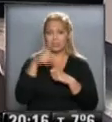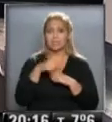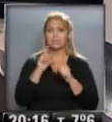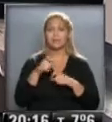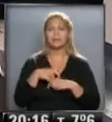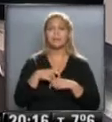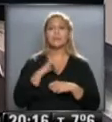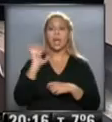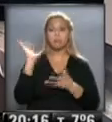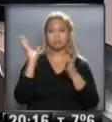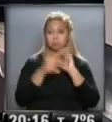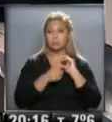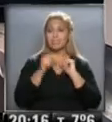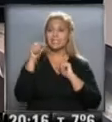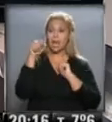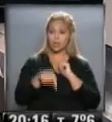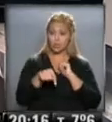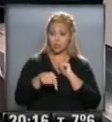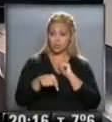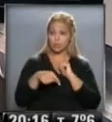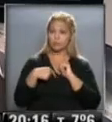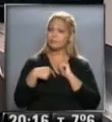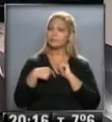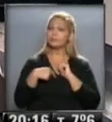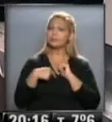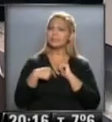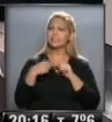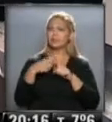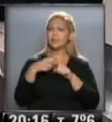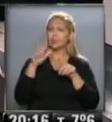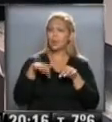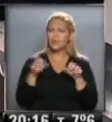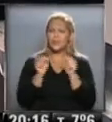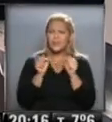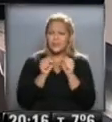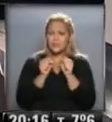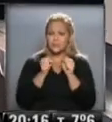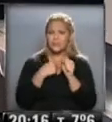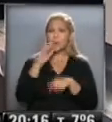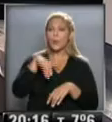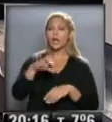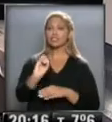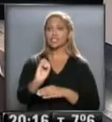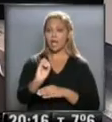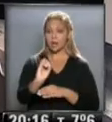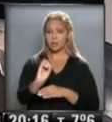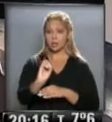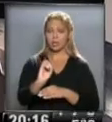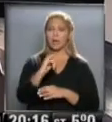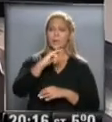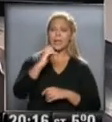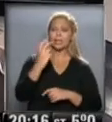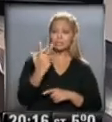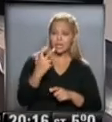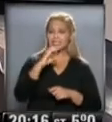pronóstico nos está indicando que en el sur argentino seguirán las bajas temperaturas, temperaturas bajo cero a lo largo de toda la región cordillerana, entre menos 3,